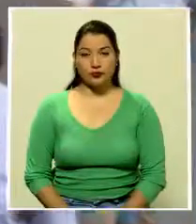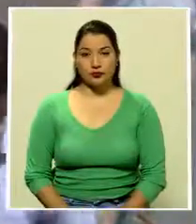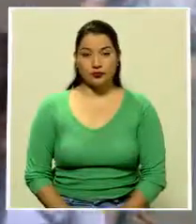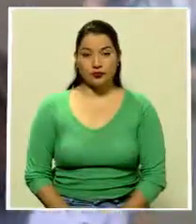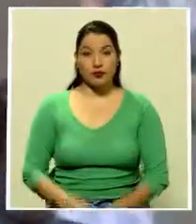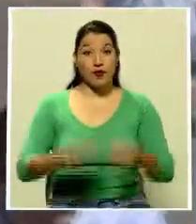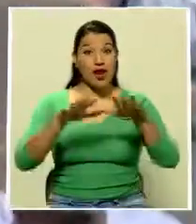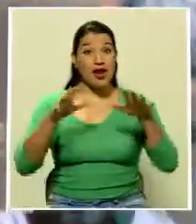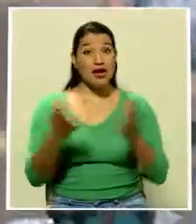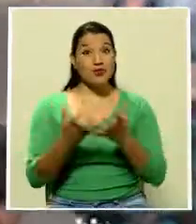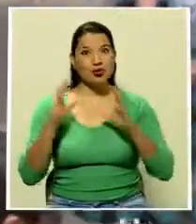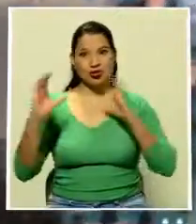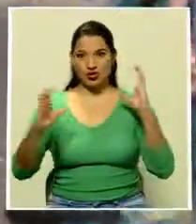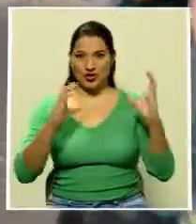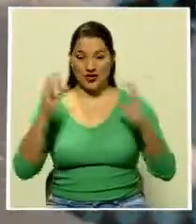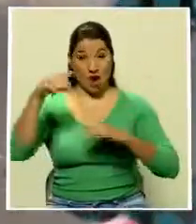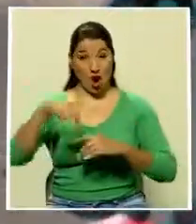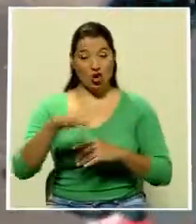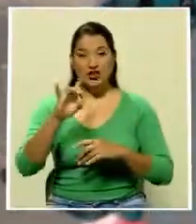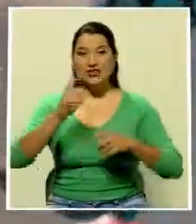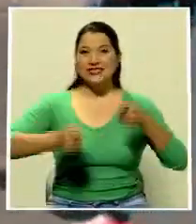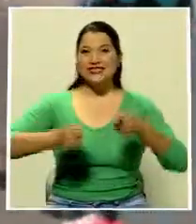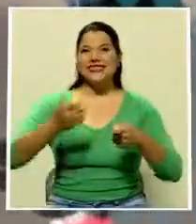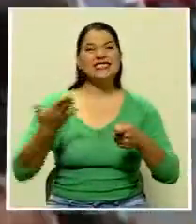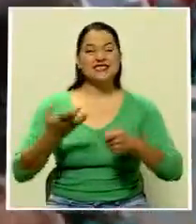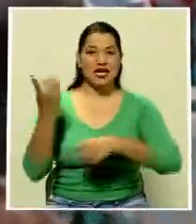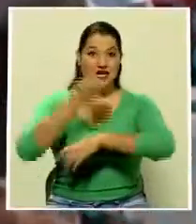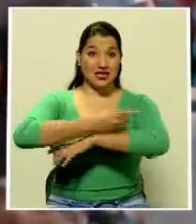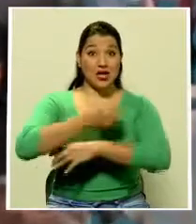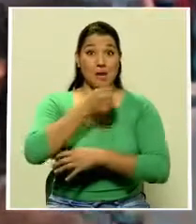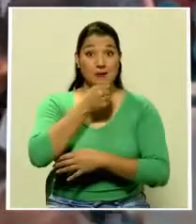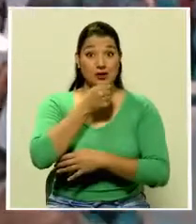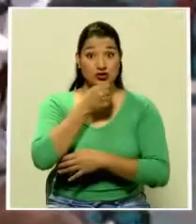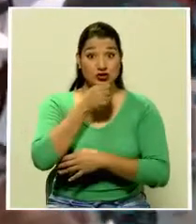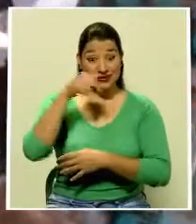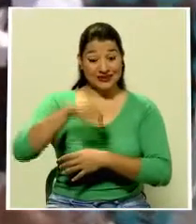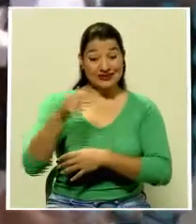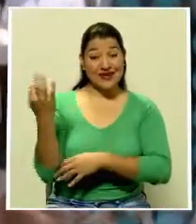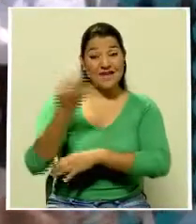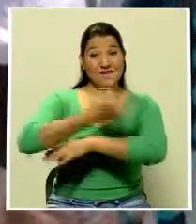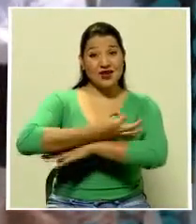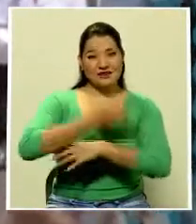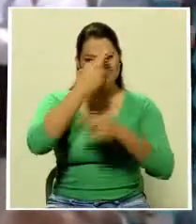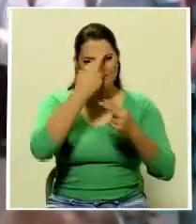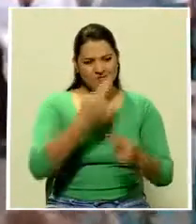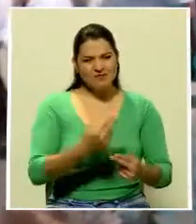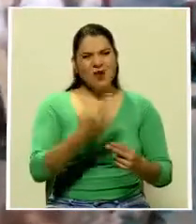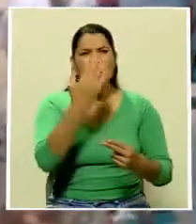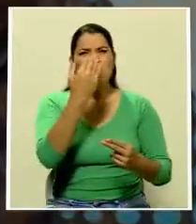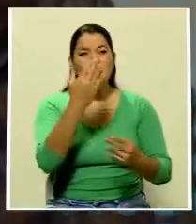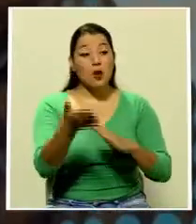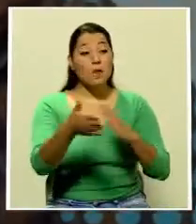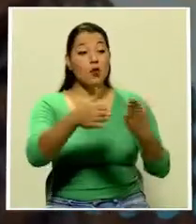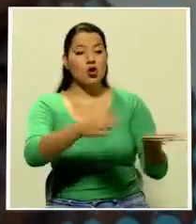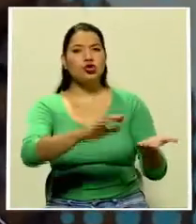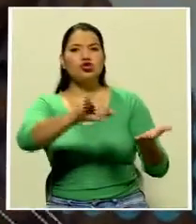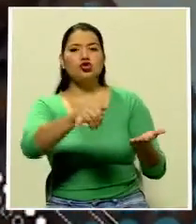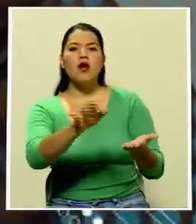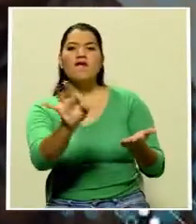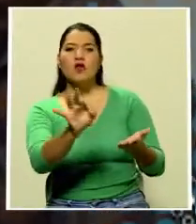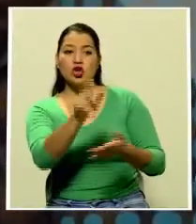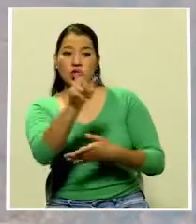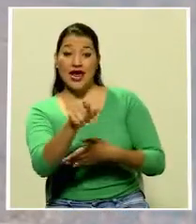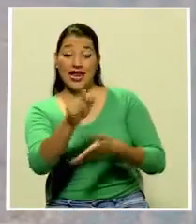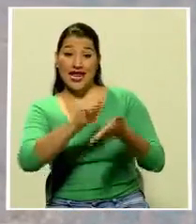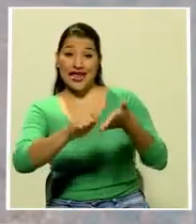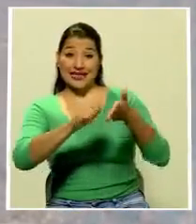El mundo celebra este 8 de septiembre el Día del Periodista. Fecha se conmemora en honor al fallecimiento de Julius Fučík,